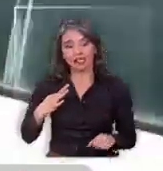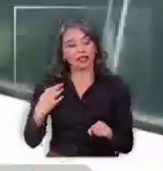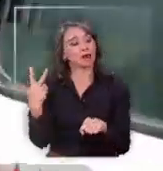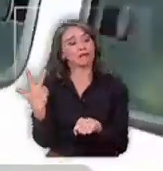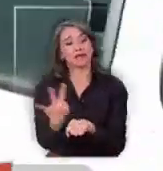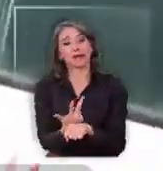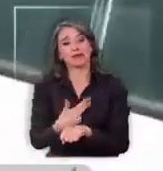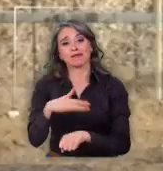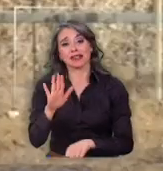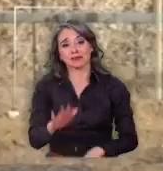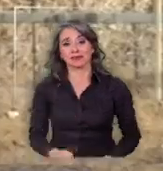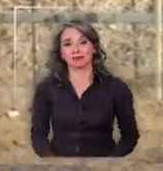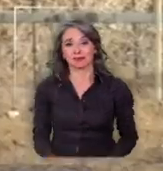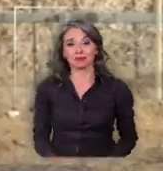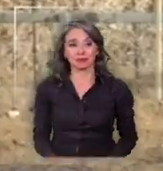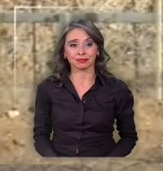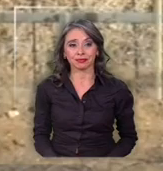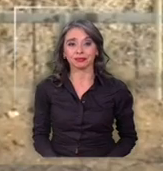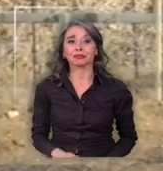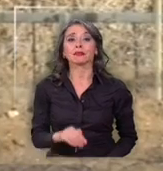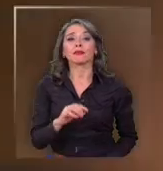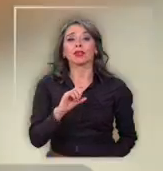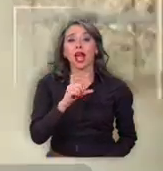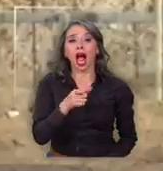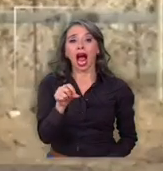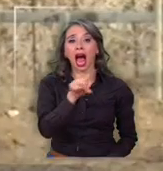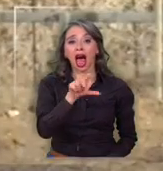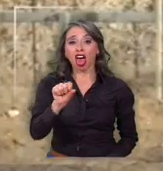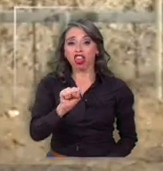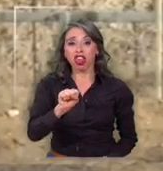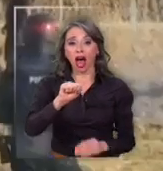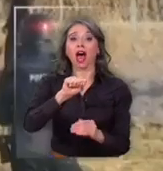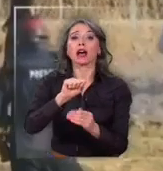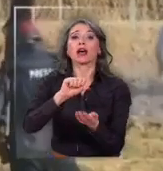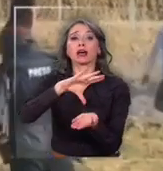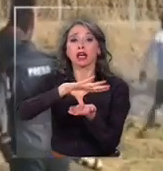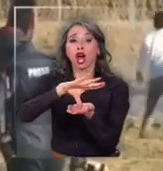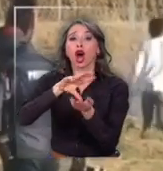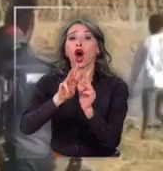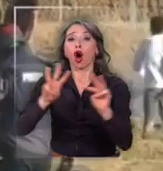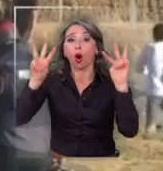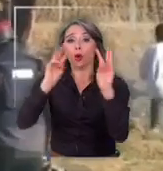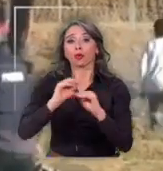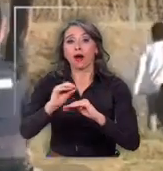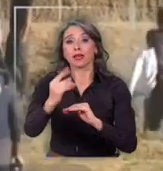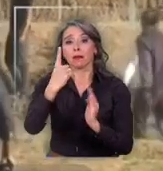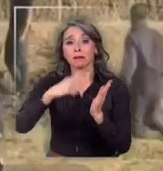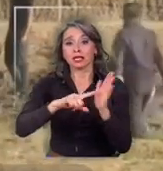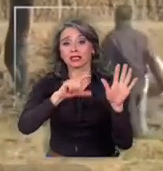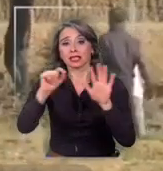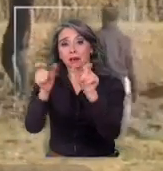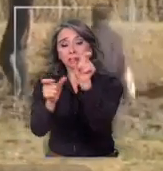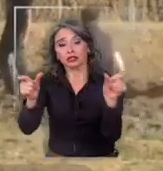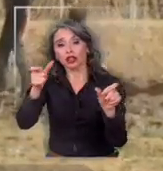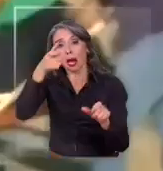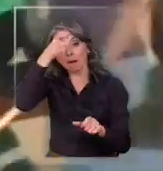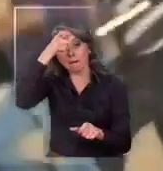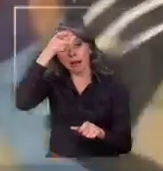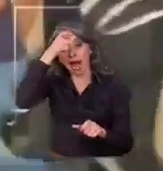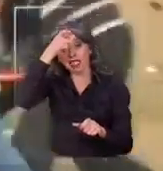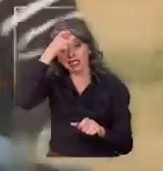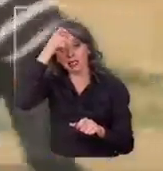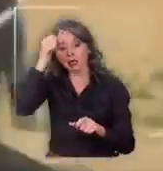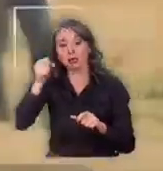perjudicados. Solo en Gaza, la ONU advirtió que más de 1.700 palestinos están en riesgo de